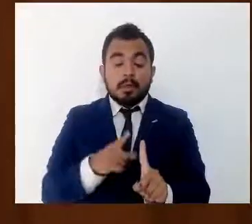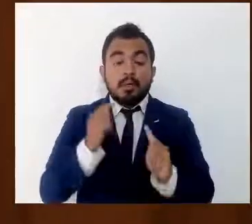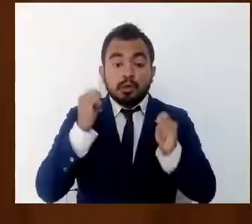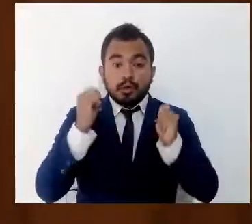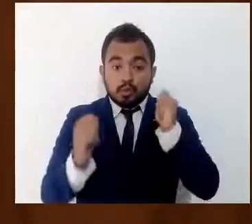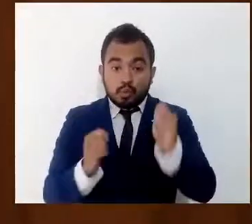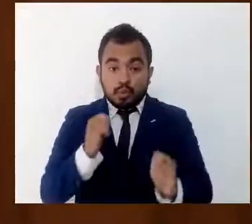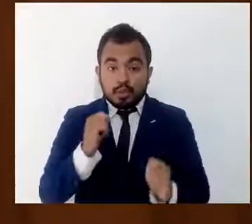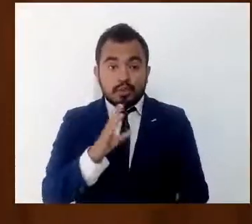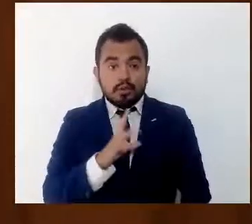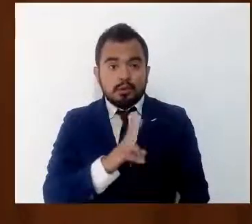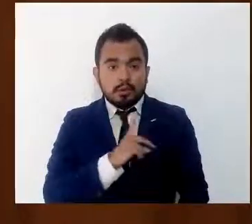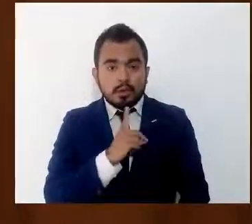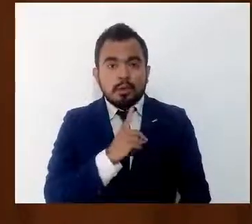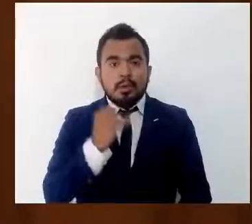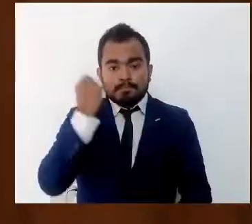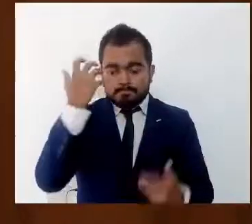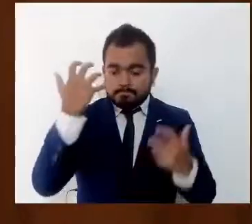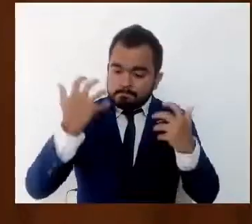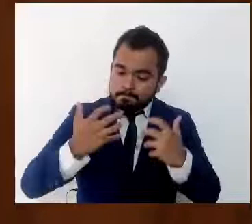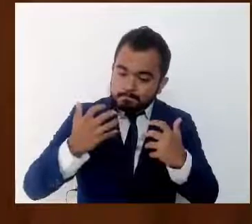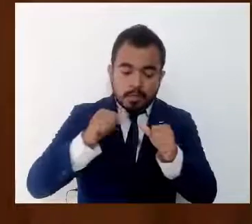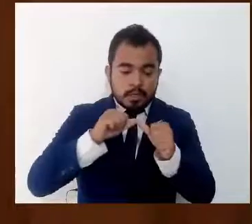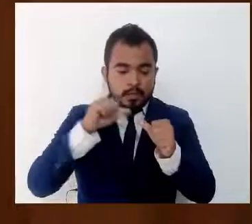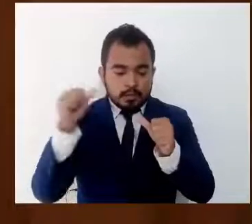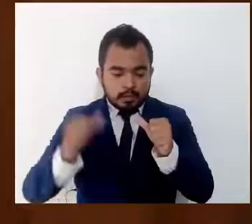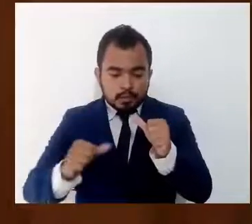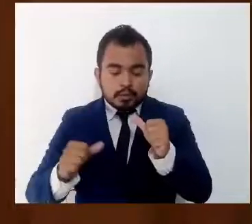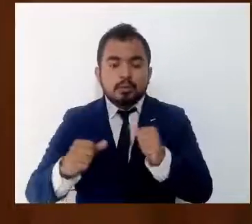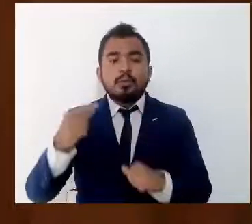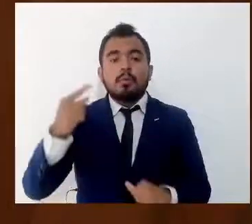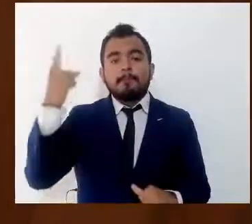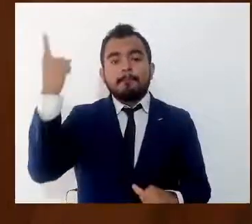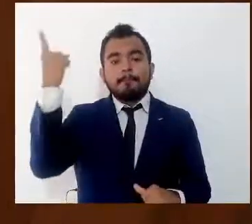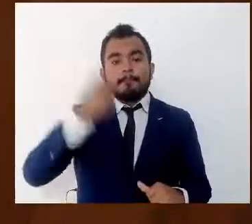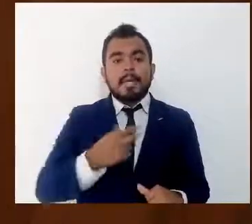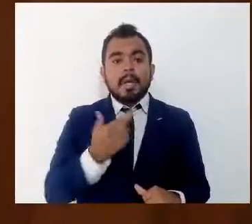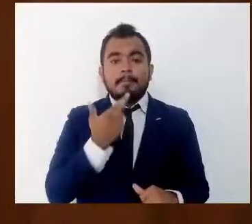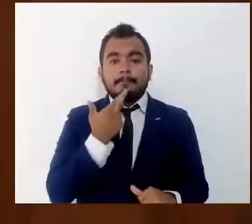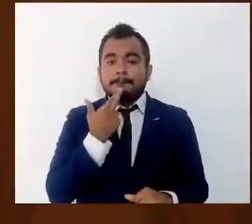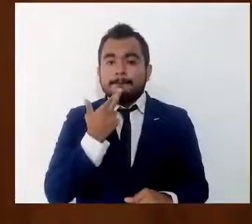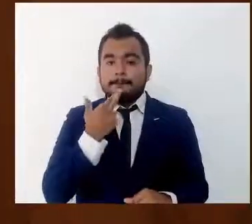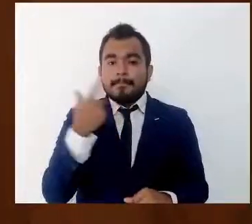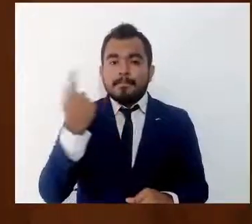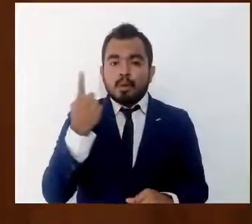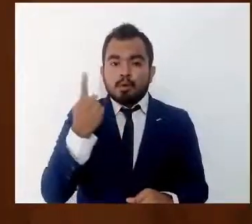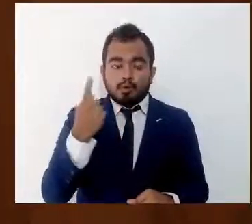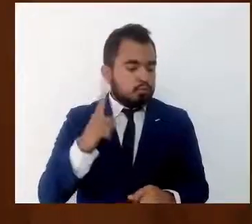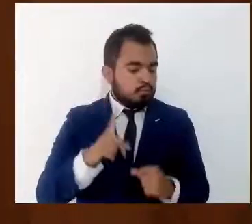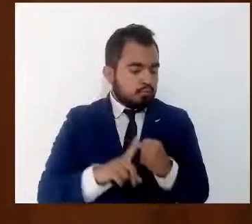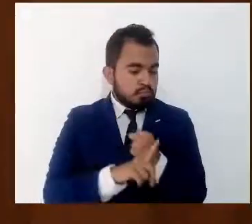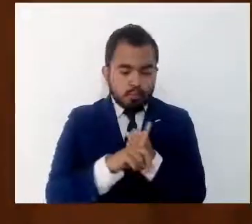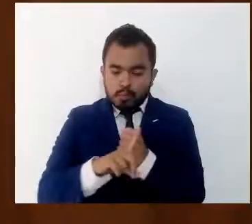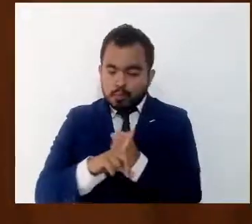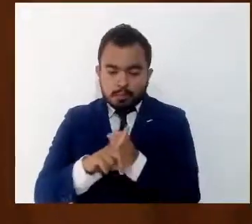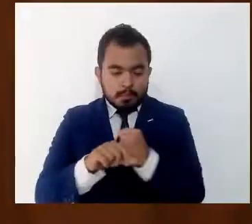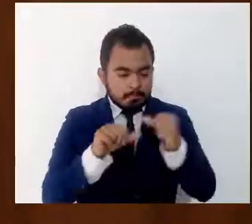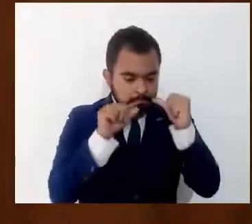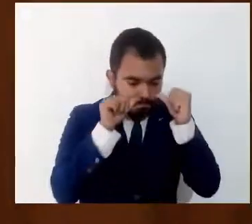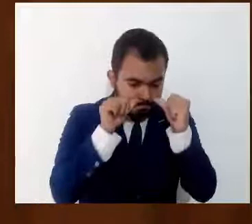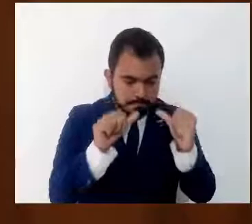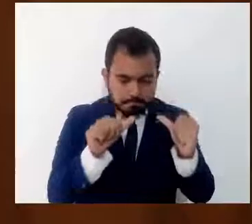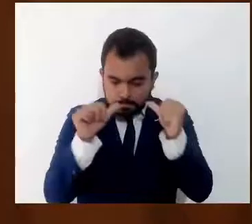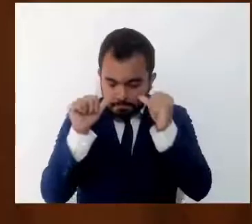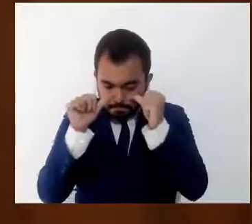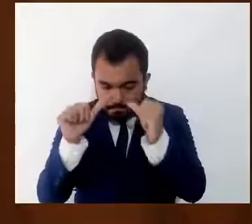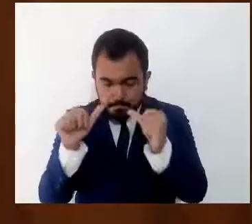empresarios y artesanos, y así poder atender la problemática que debe de ser resuelta para poder impulsar la economía de